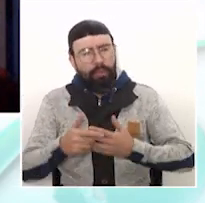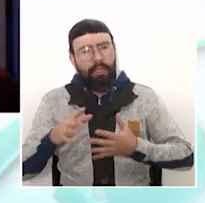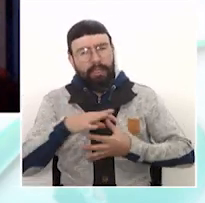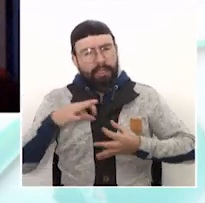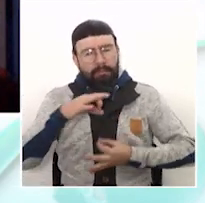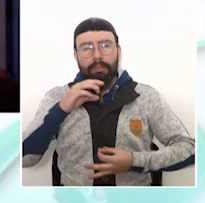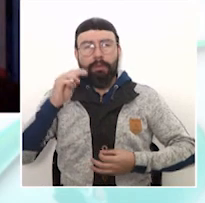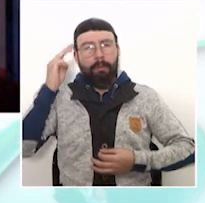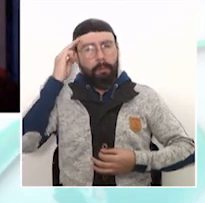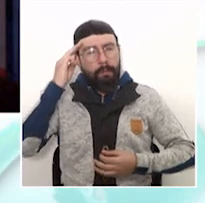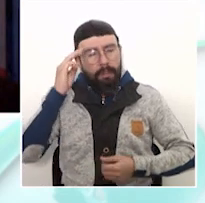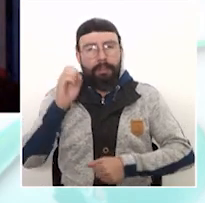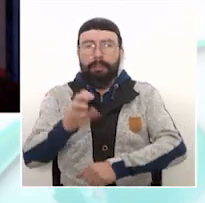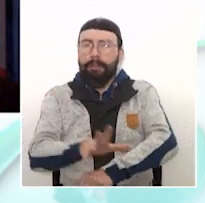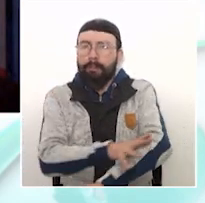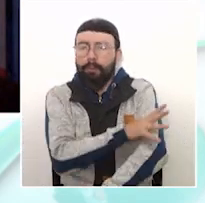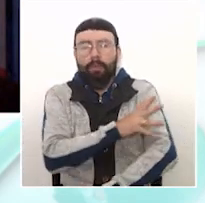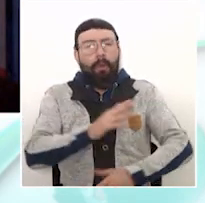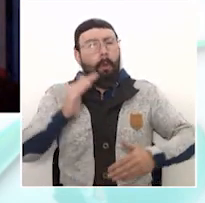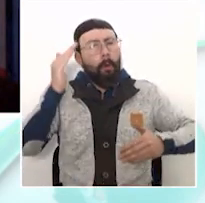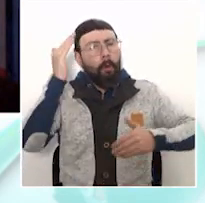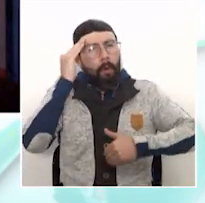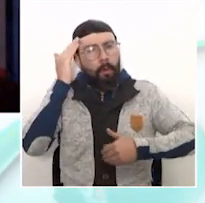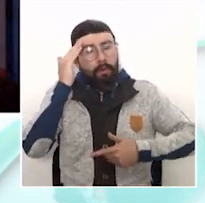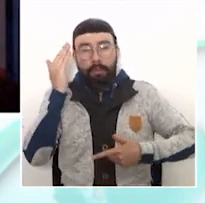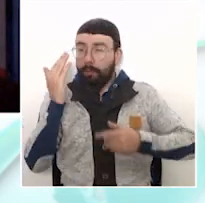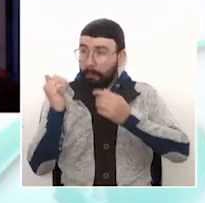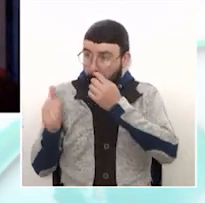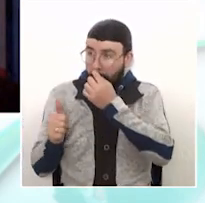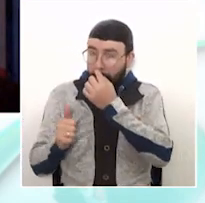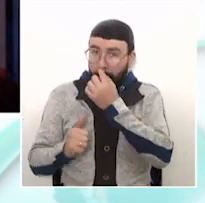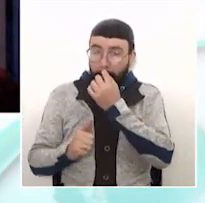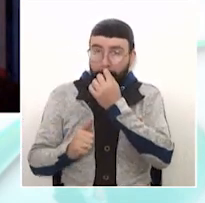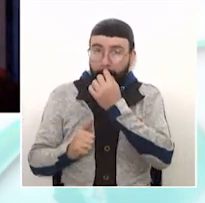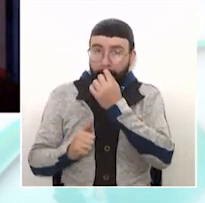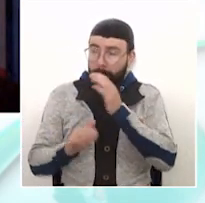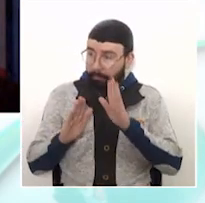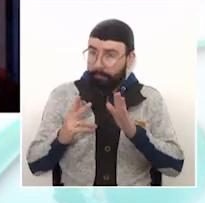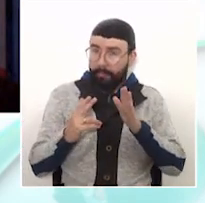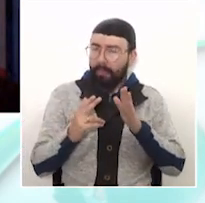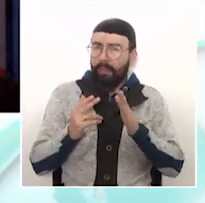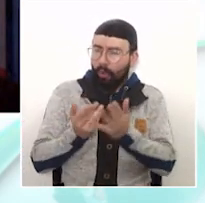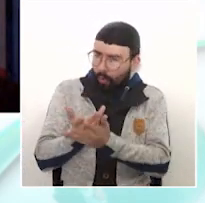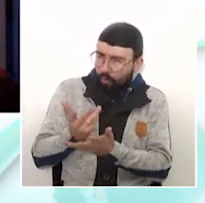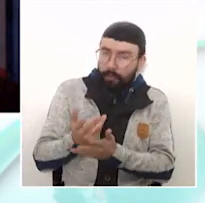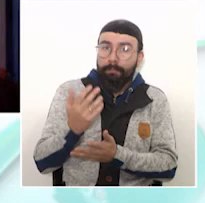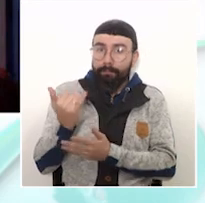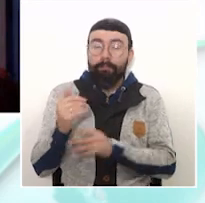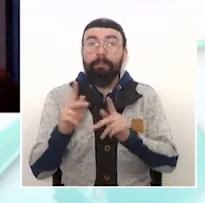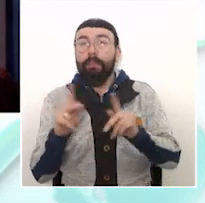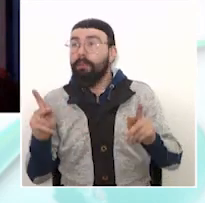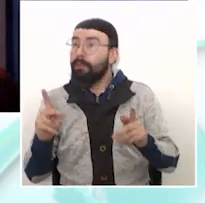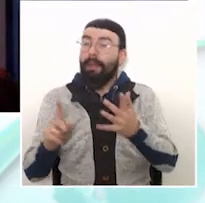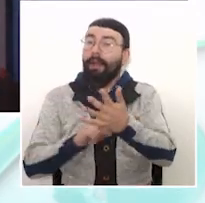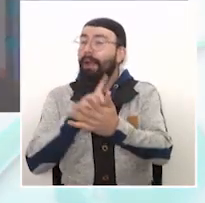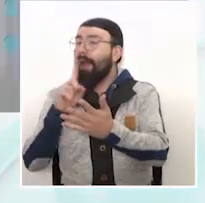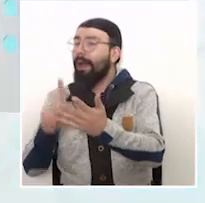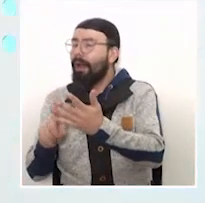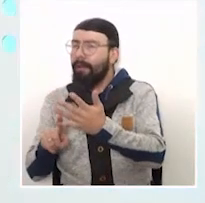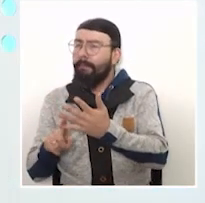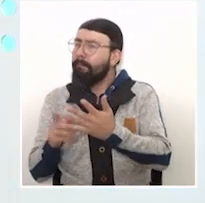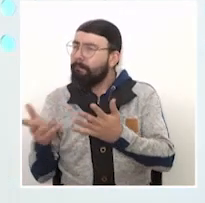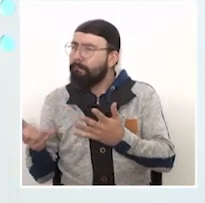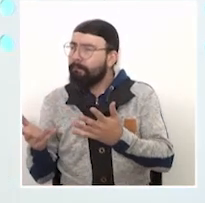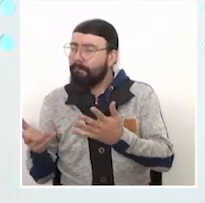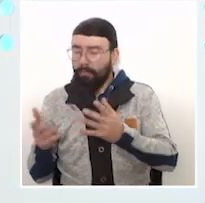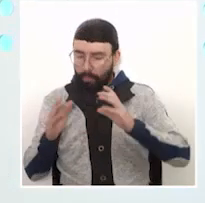mente, emociones, conciencia, ahorita, después de unos consejos que vamos a darle a las personas, hablaremos un poco acerca